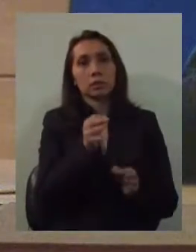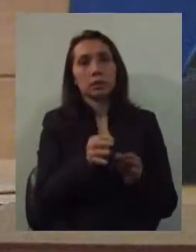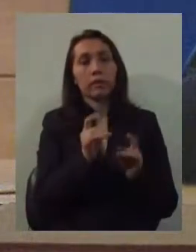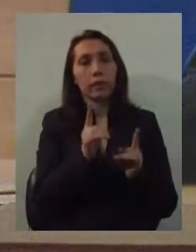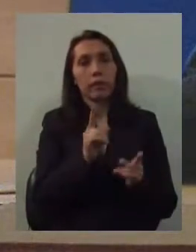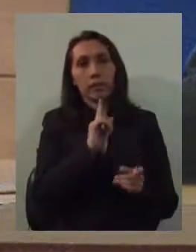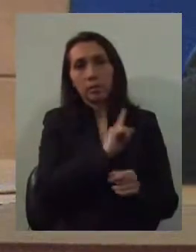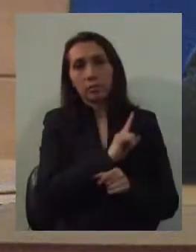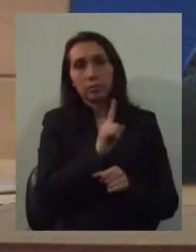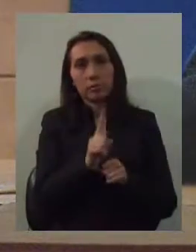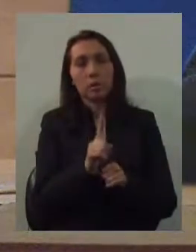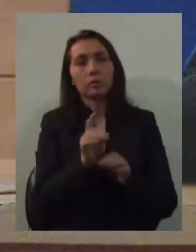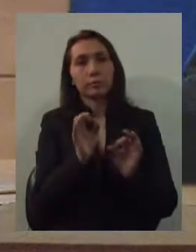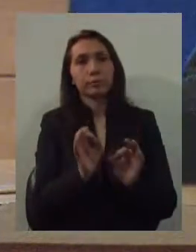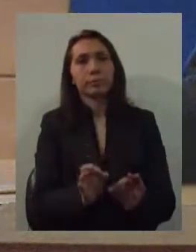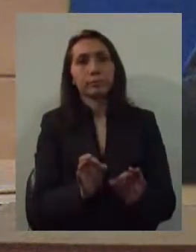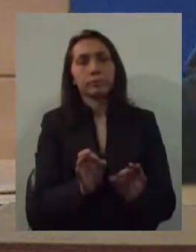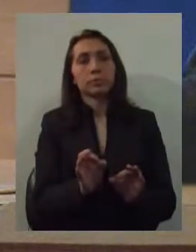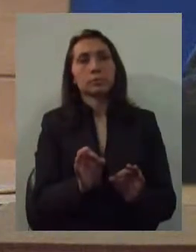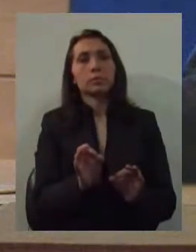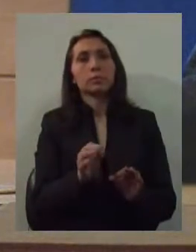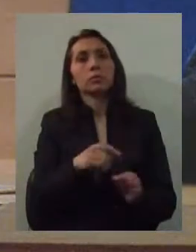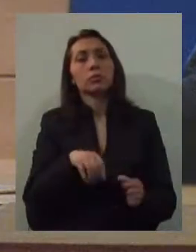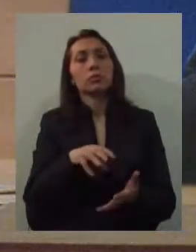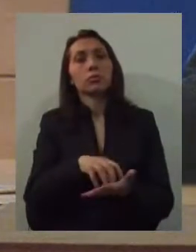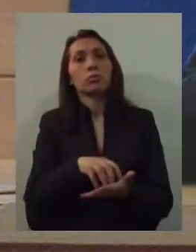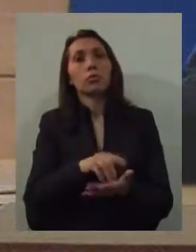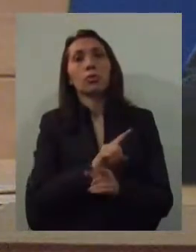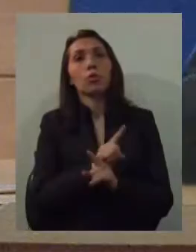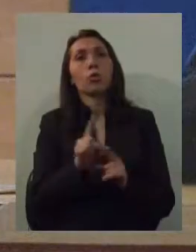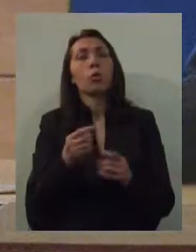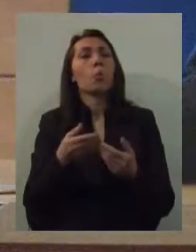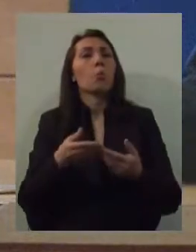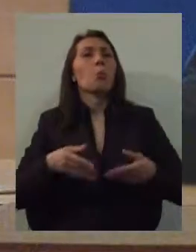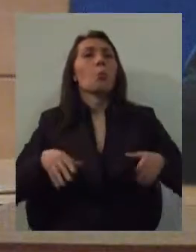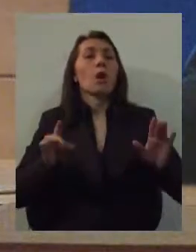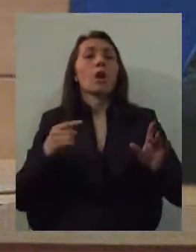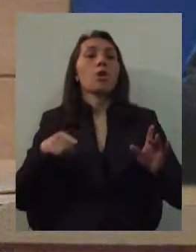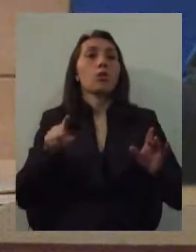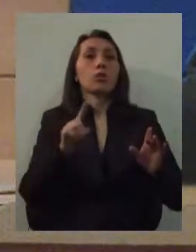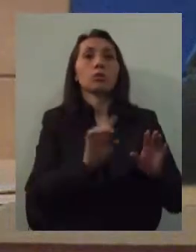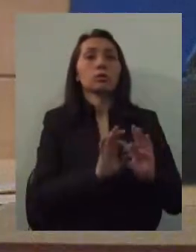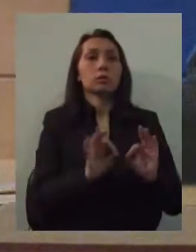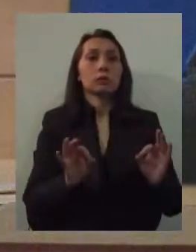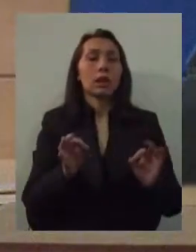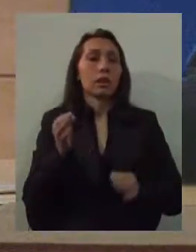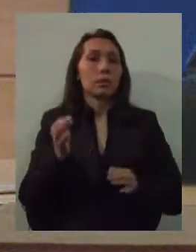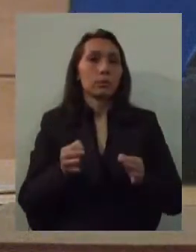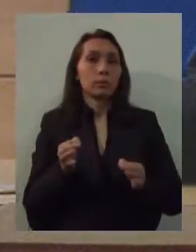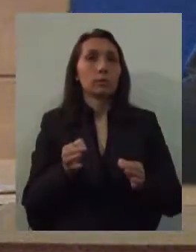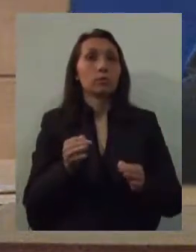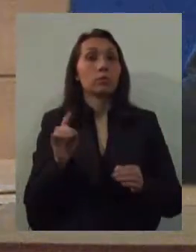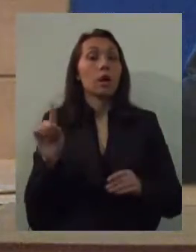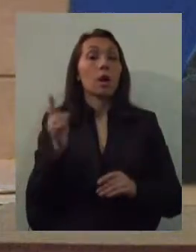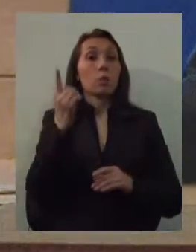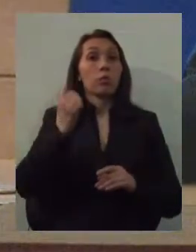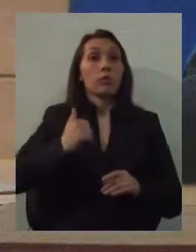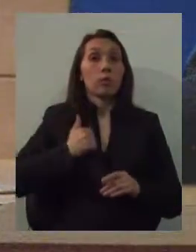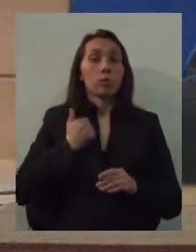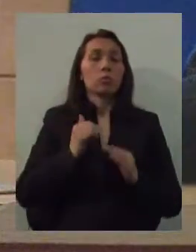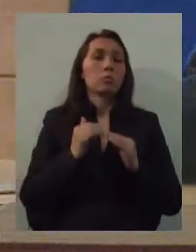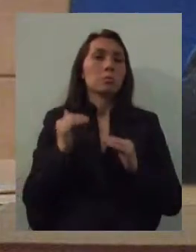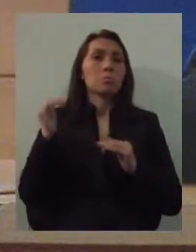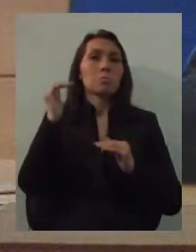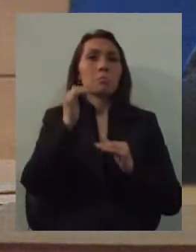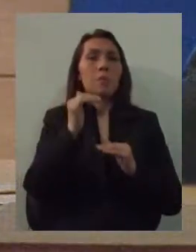que dictar concretamente el laudo arbitral y no cualquier otro, ni siquiera judicial, porque la autonomía de la voluntad prevalece